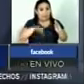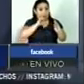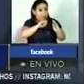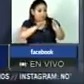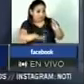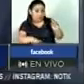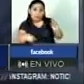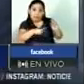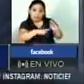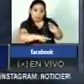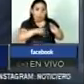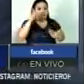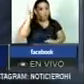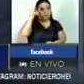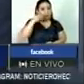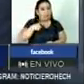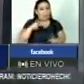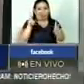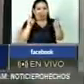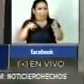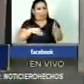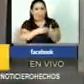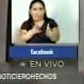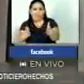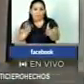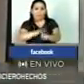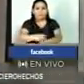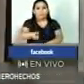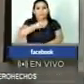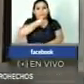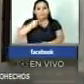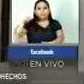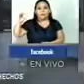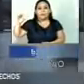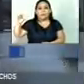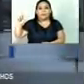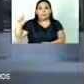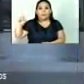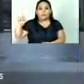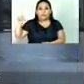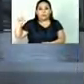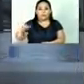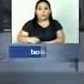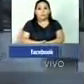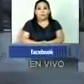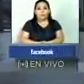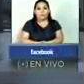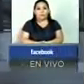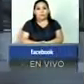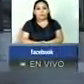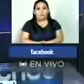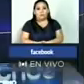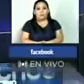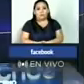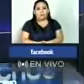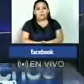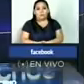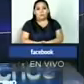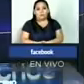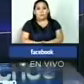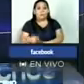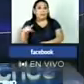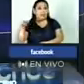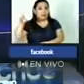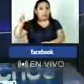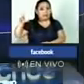declaraciones fueron sacadas de contexto Celia Mendoza Voz de América Nueva York El